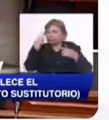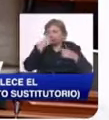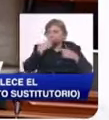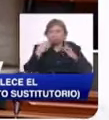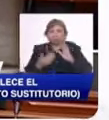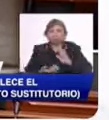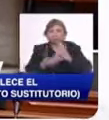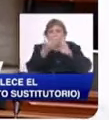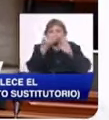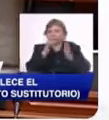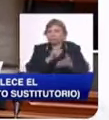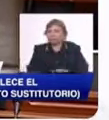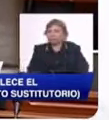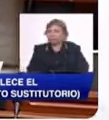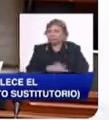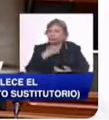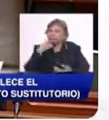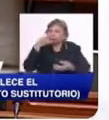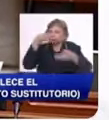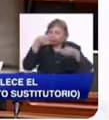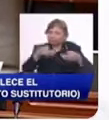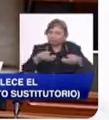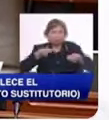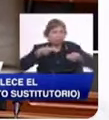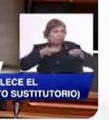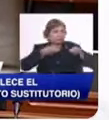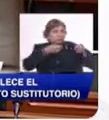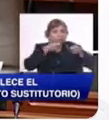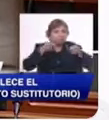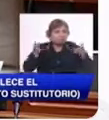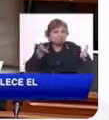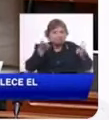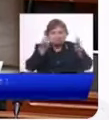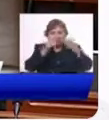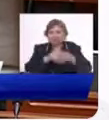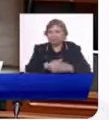cara. Son los verdaderos asusadores.